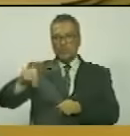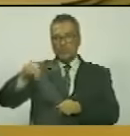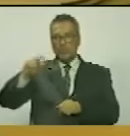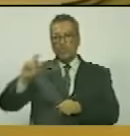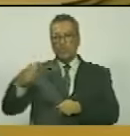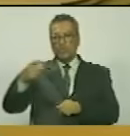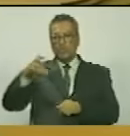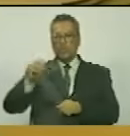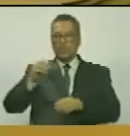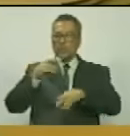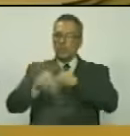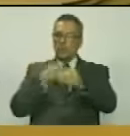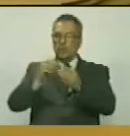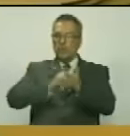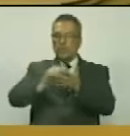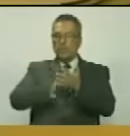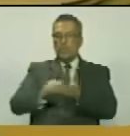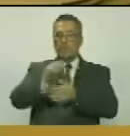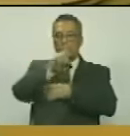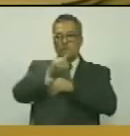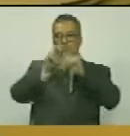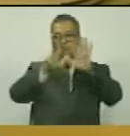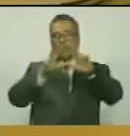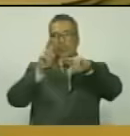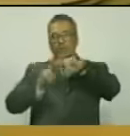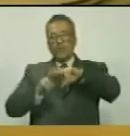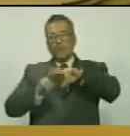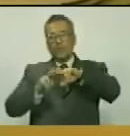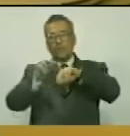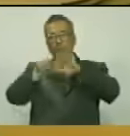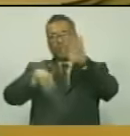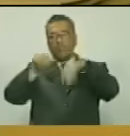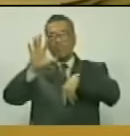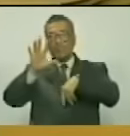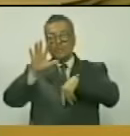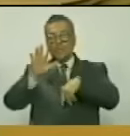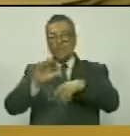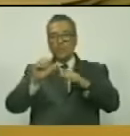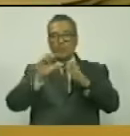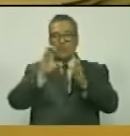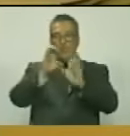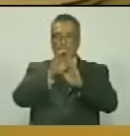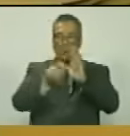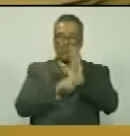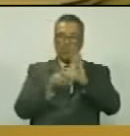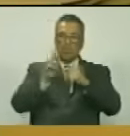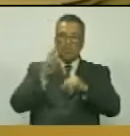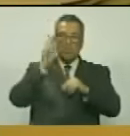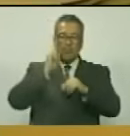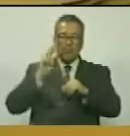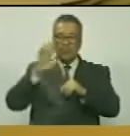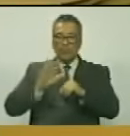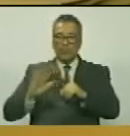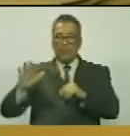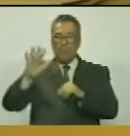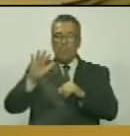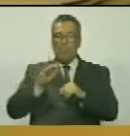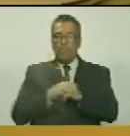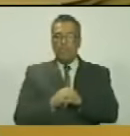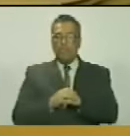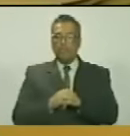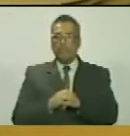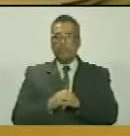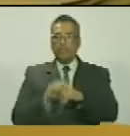conformidad con lo establecido en el artículo 187, numeral 15, de la Constitución de la República Bolivariana de